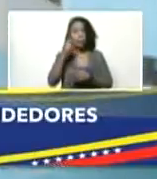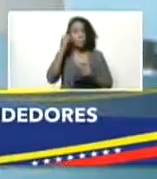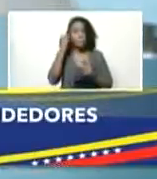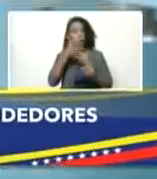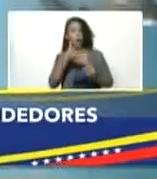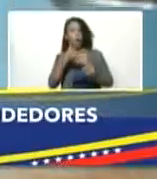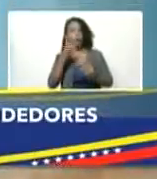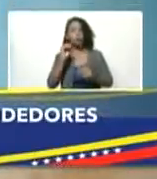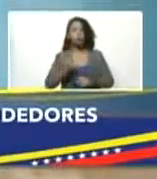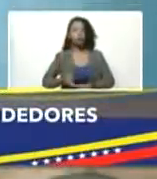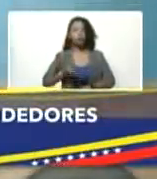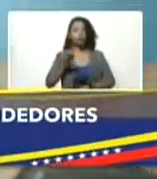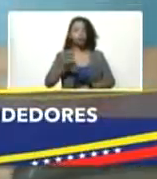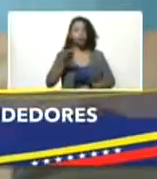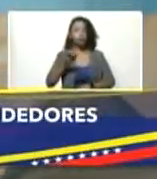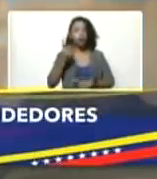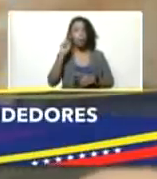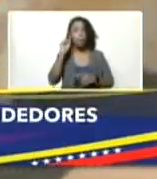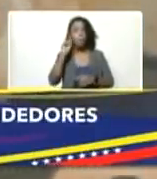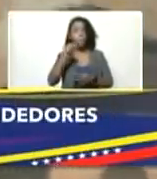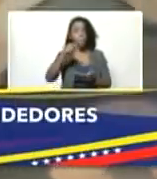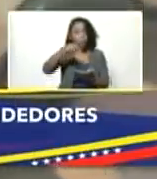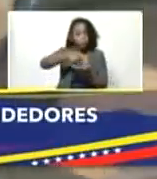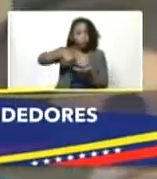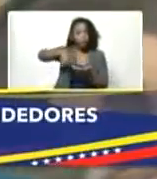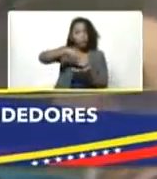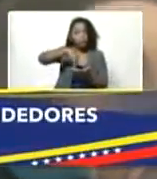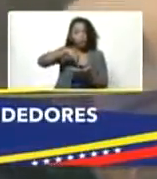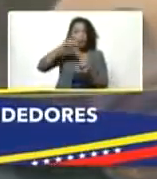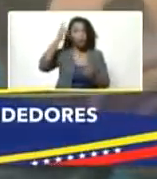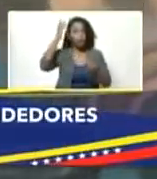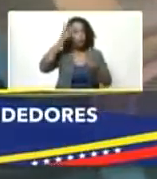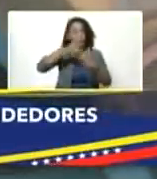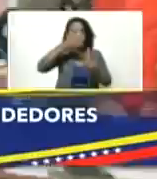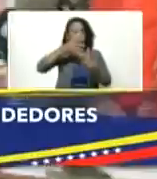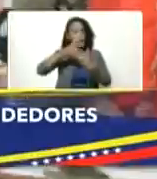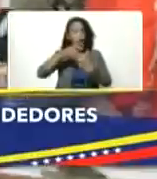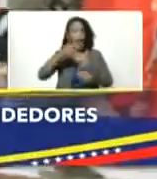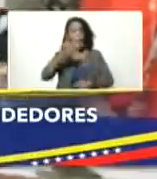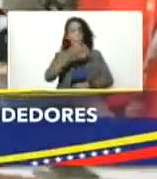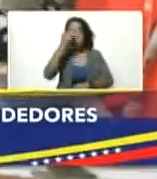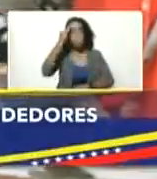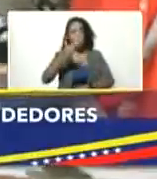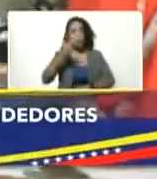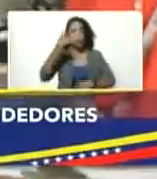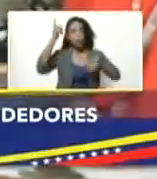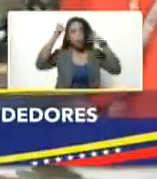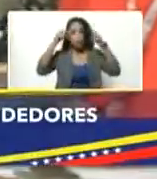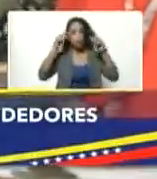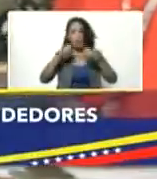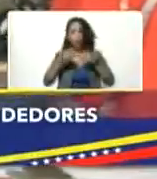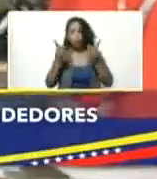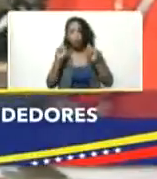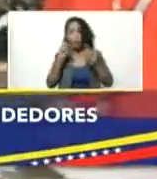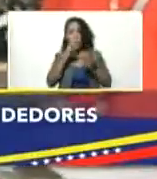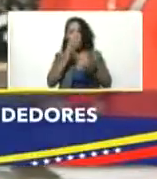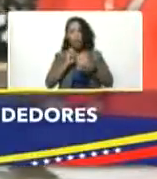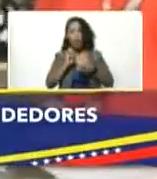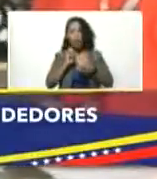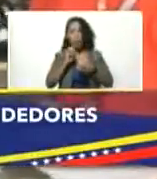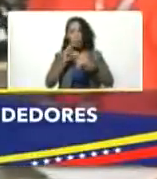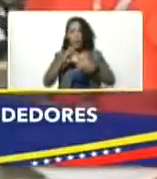que es muy importante, que es el punto y círculo que nos enseñó nuestro comandante Chávez, el entorno. El Banco Bicentenario está